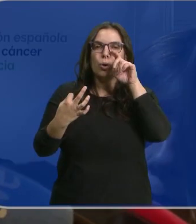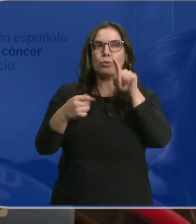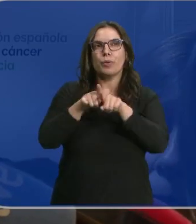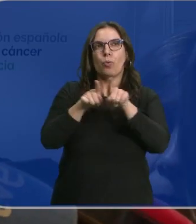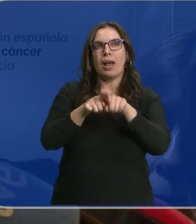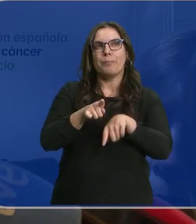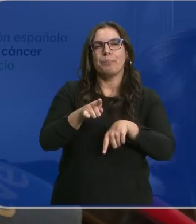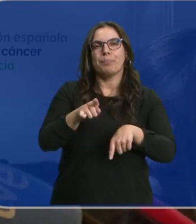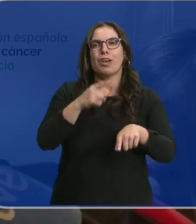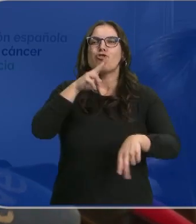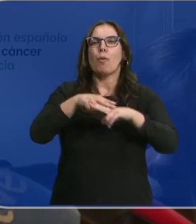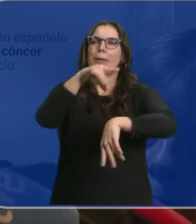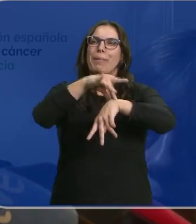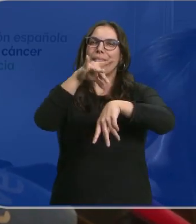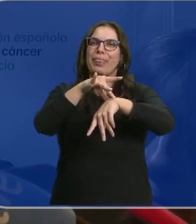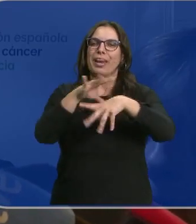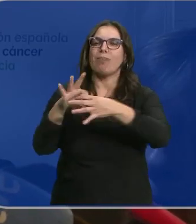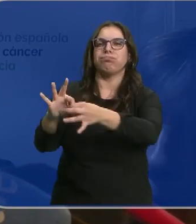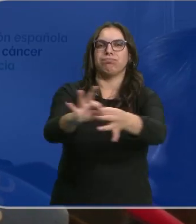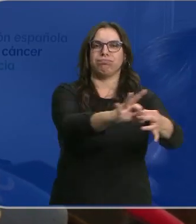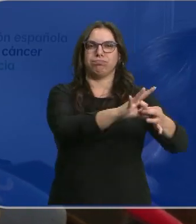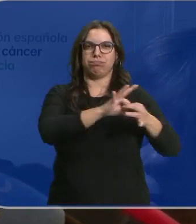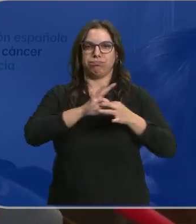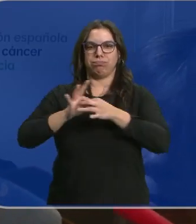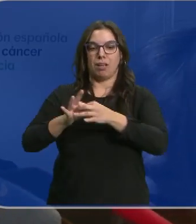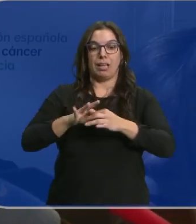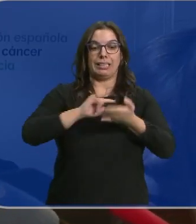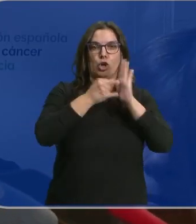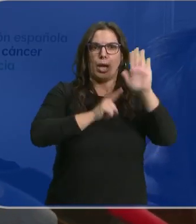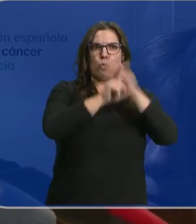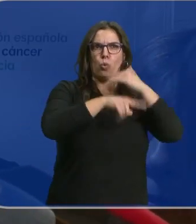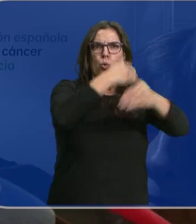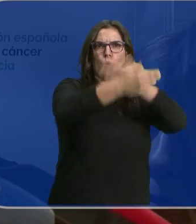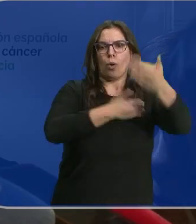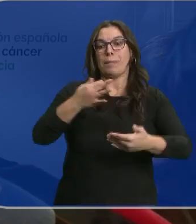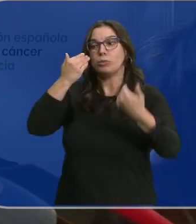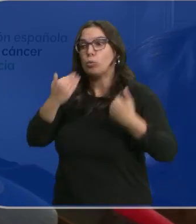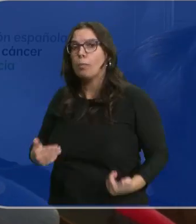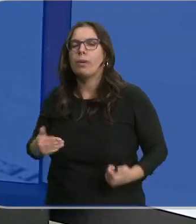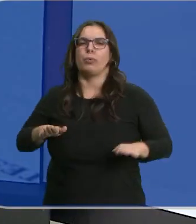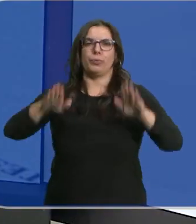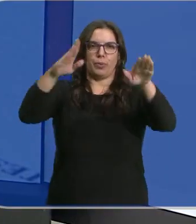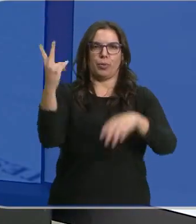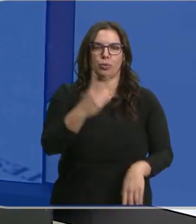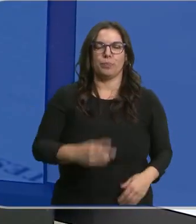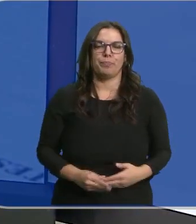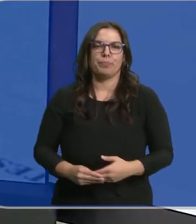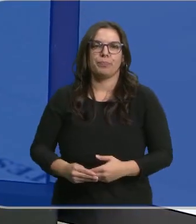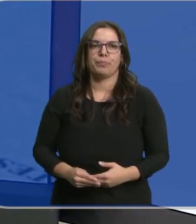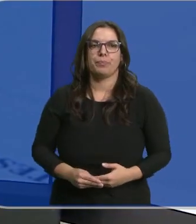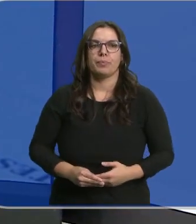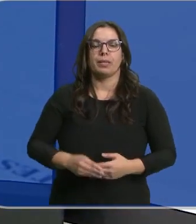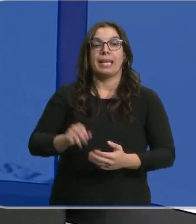una medicina armónica, en la cual se conjugue perfectamente los avances técnicos como con la humanización. Aumenta el